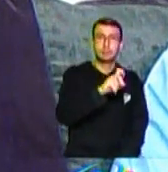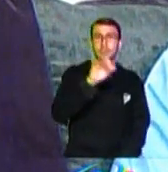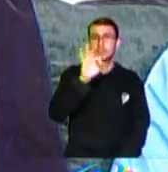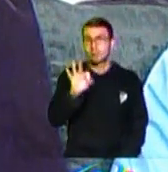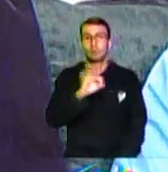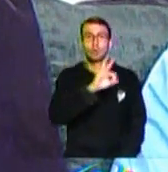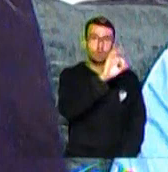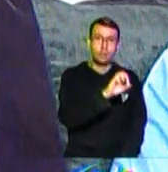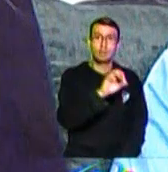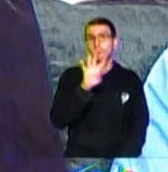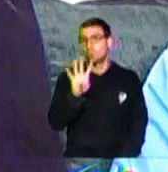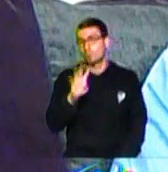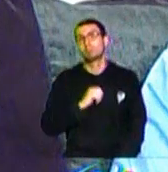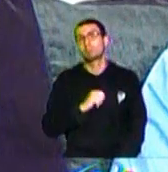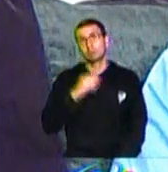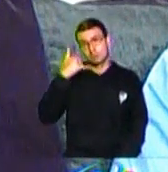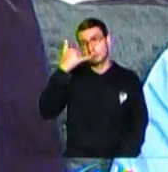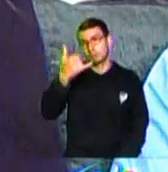313-662-6384.